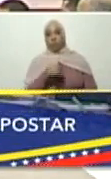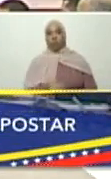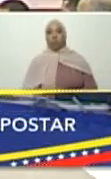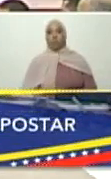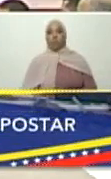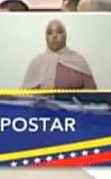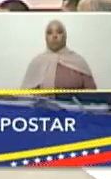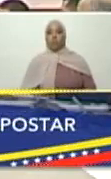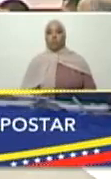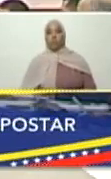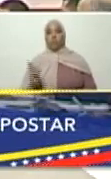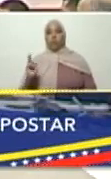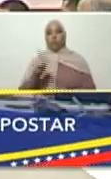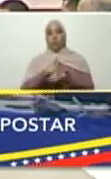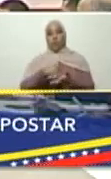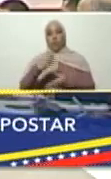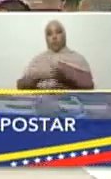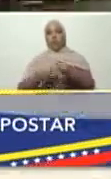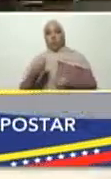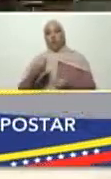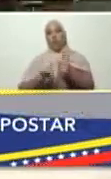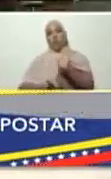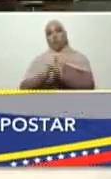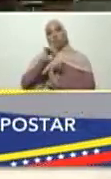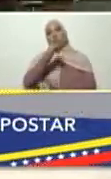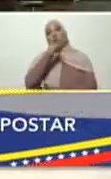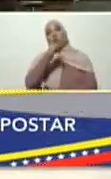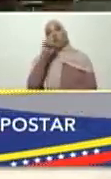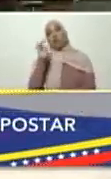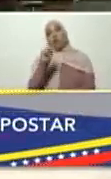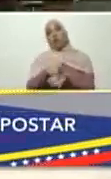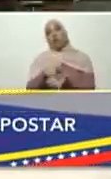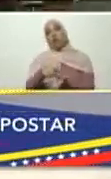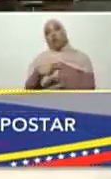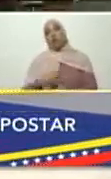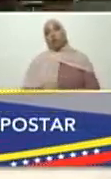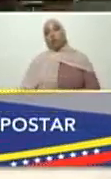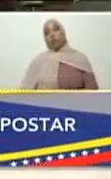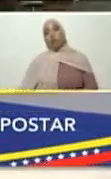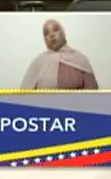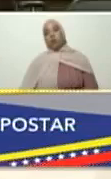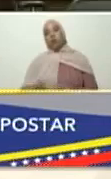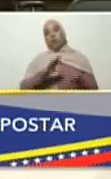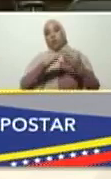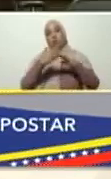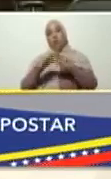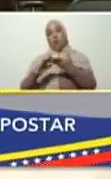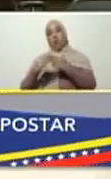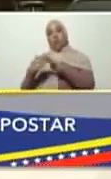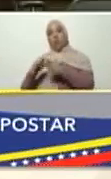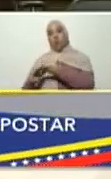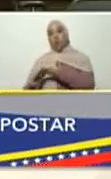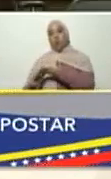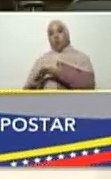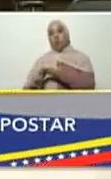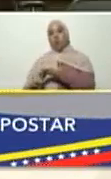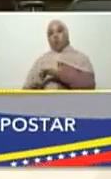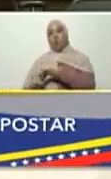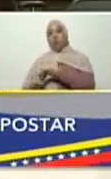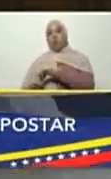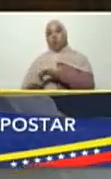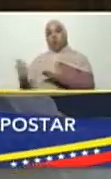los niveles de participación son más elevados mientras el consejo comunal o la comuna